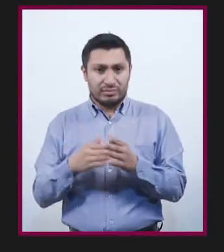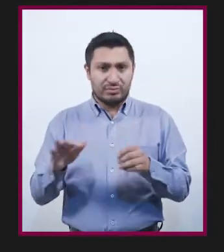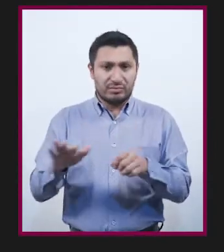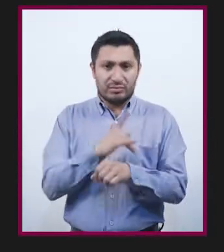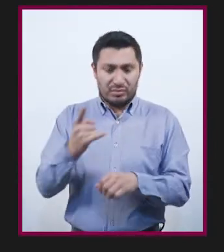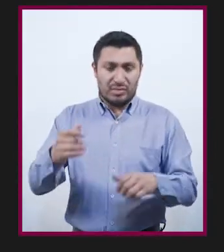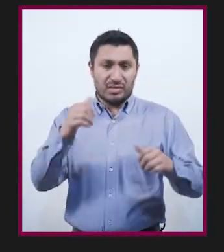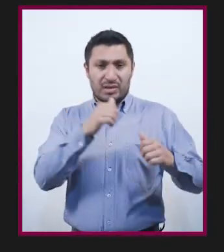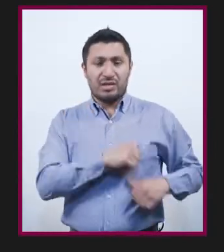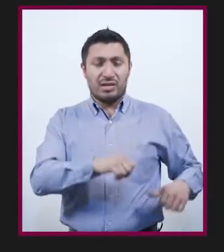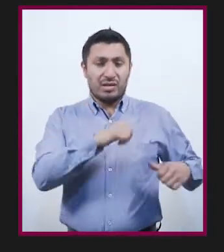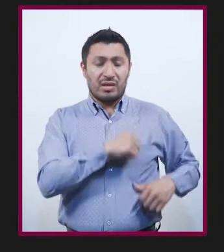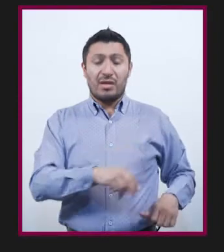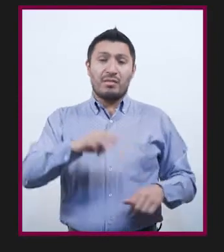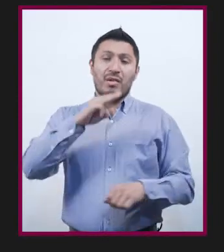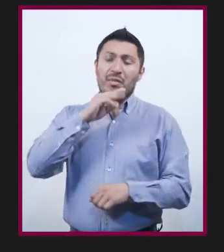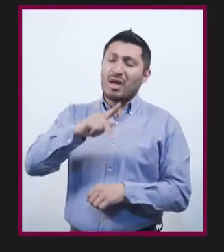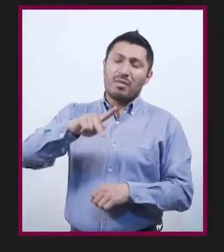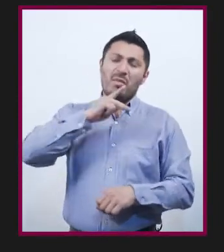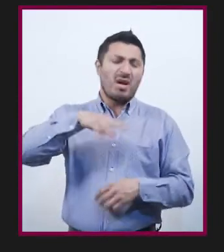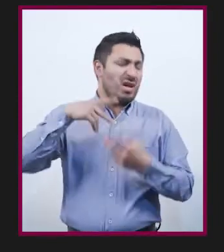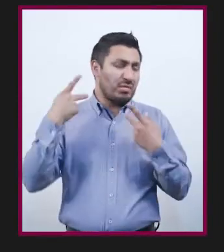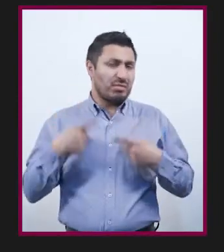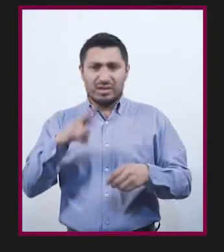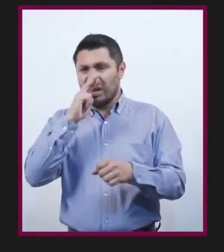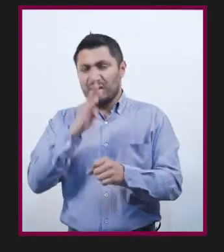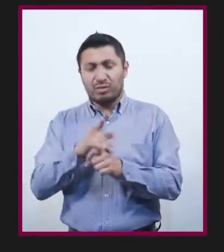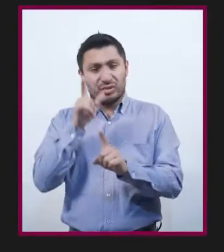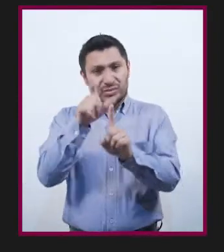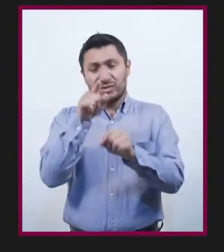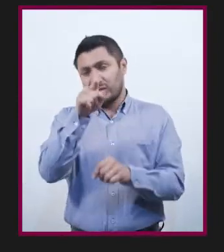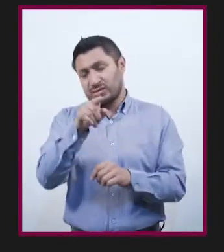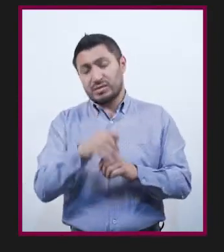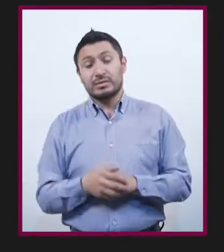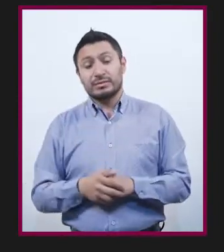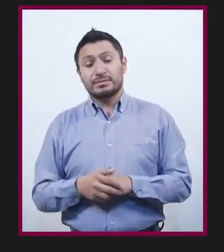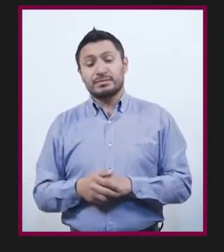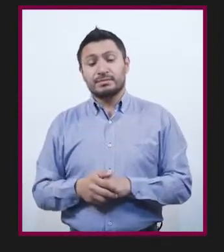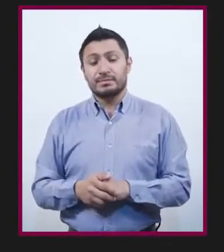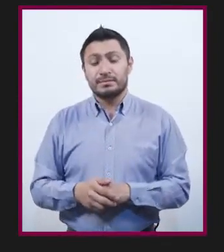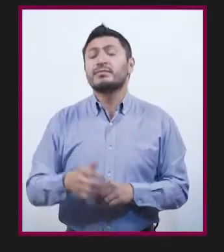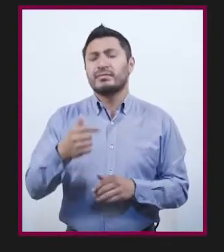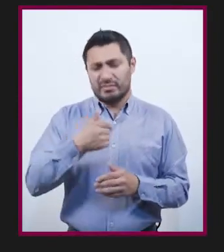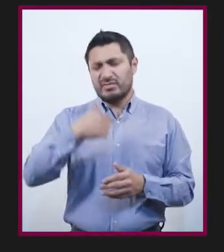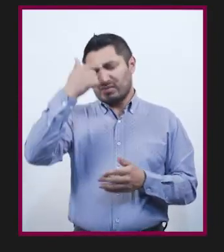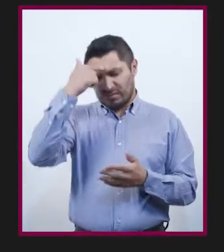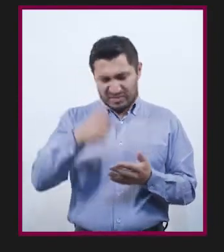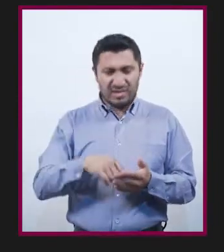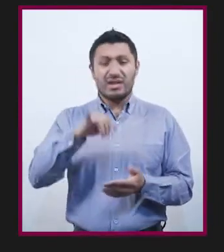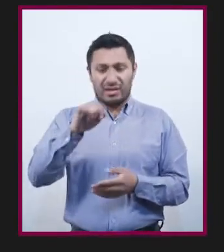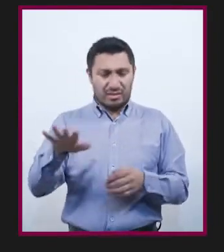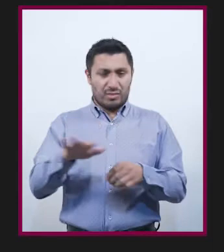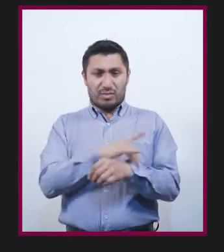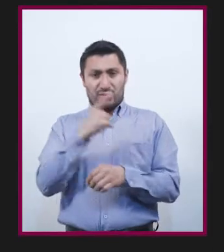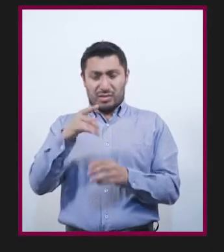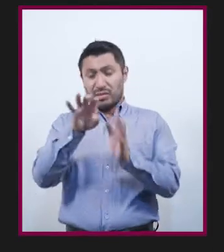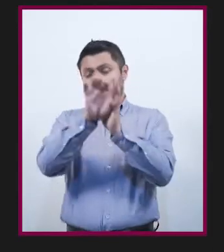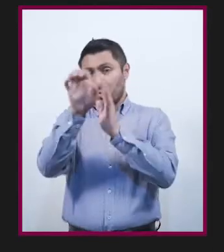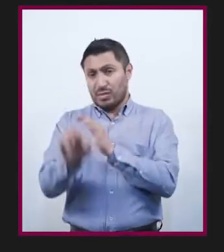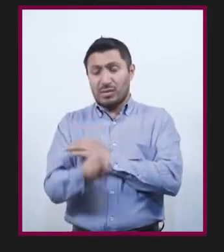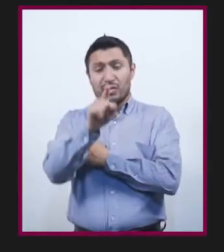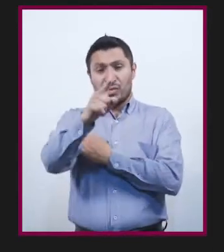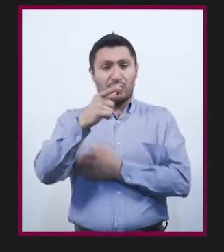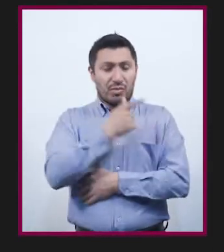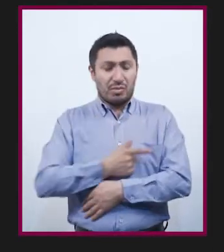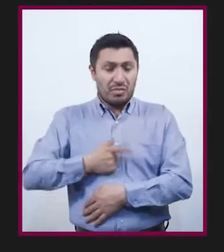joven, puedes llevar todo eso algo más relajado porque no van a tener gran impacto. Y una desventaja yo creo que serían las restricciones